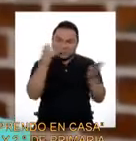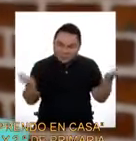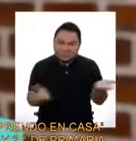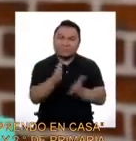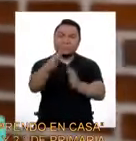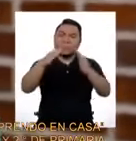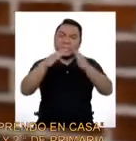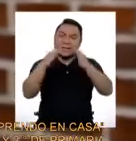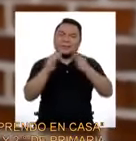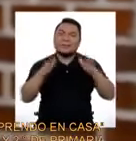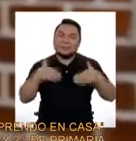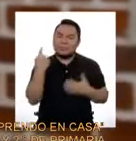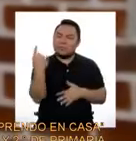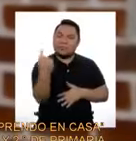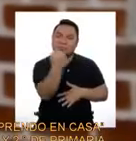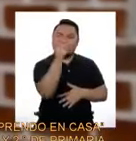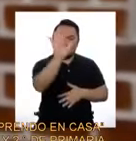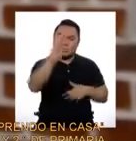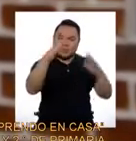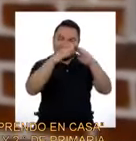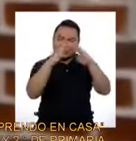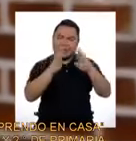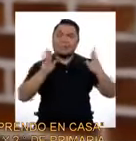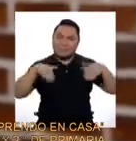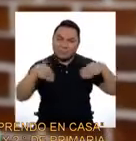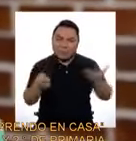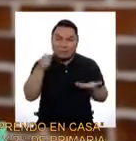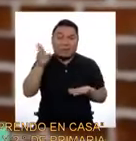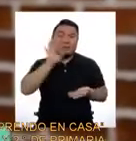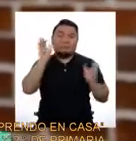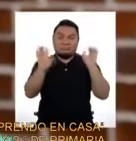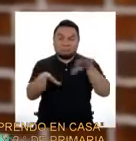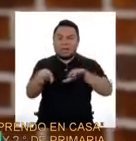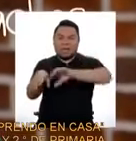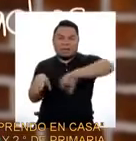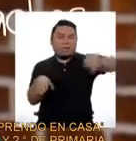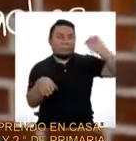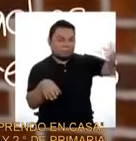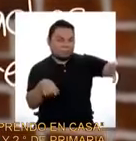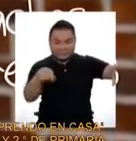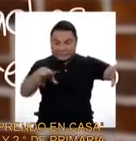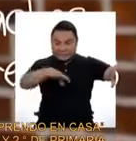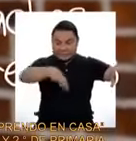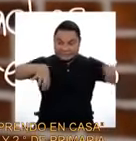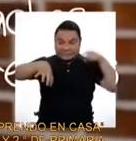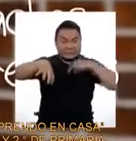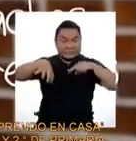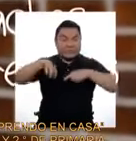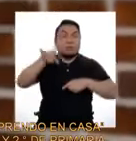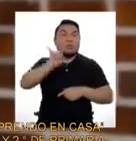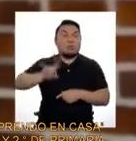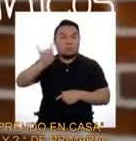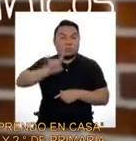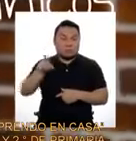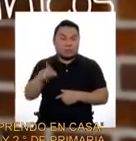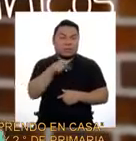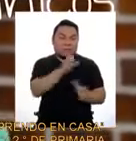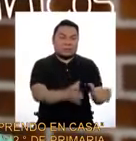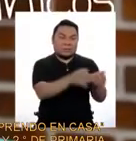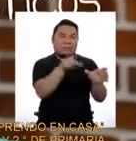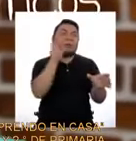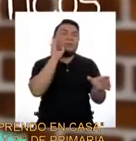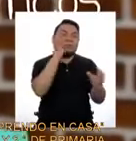sus casas individualmente puedan derivar en 3 tachos diferentes sus productos, los